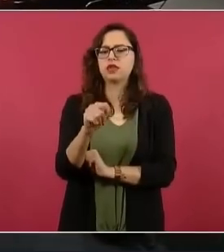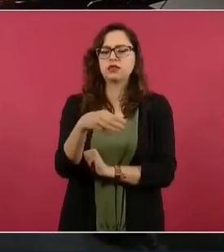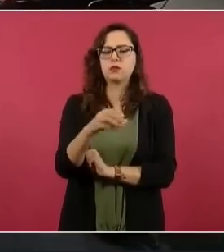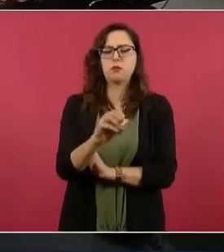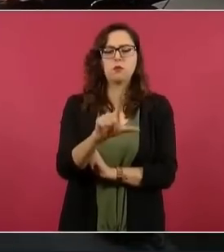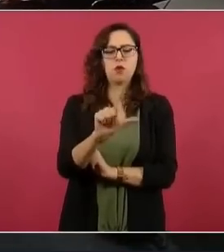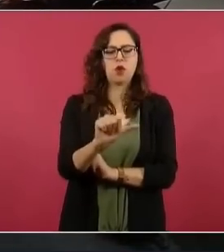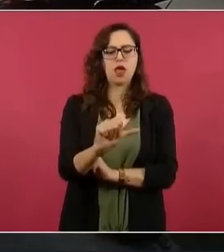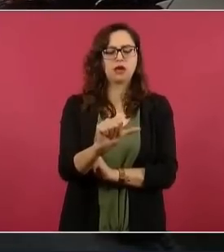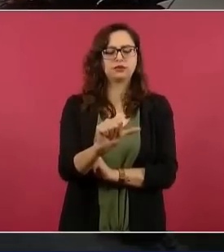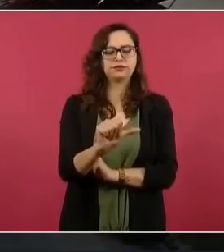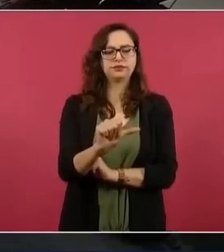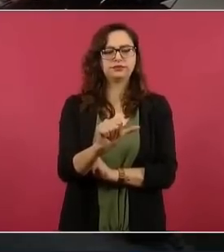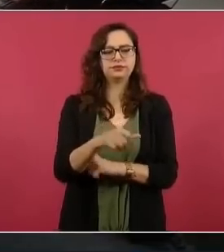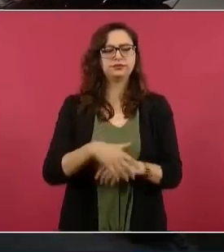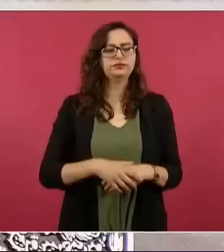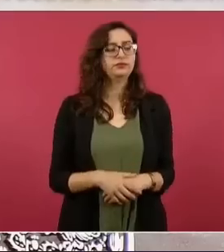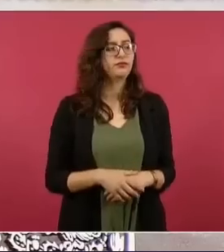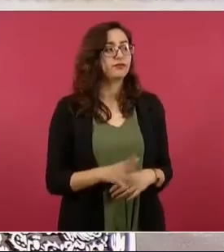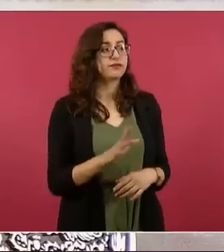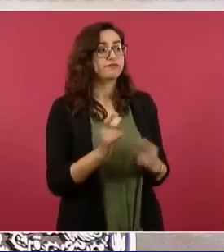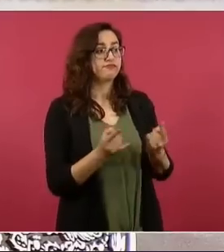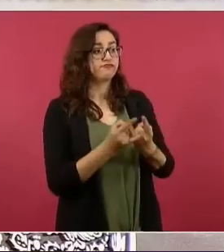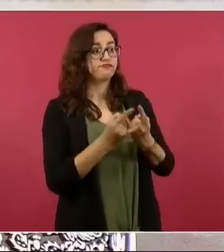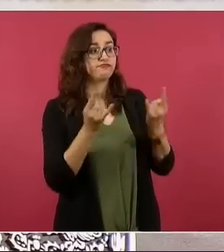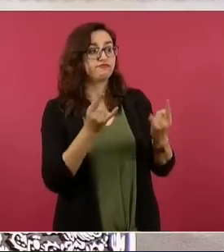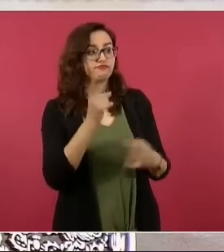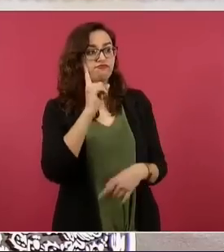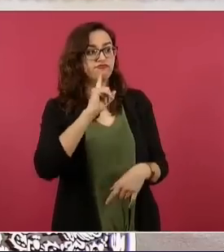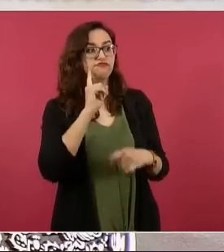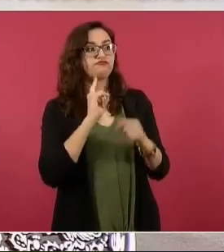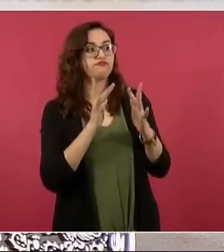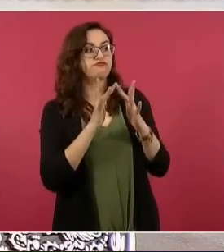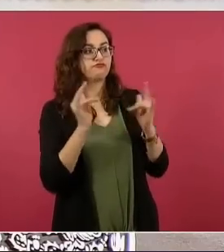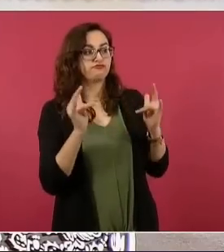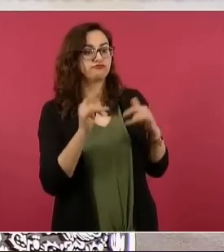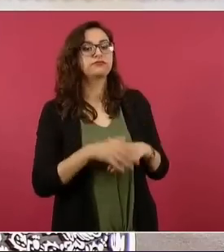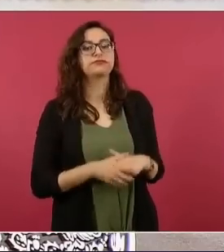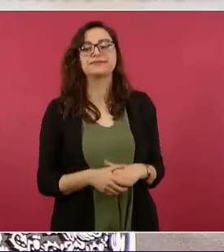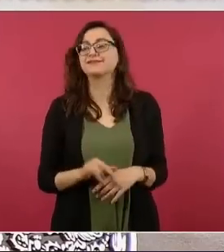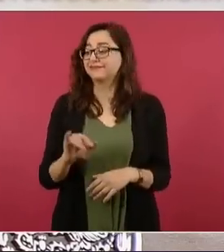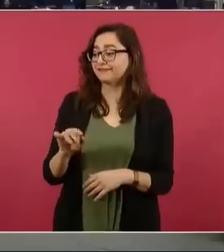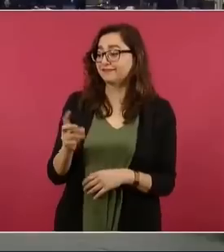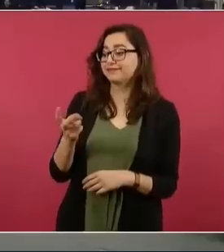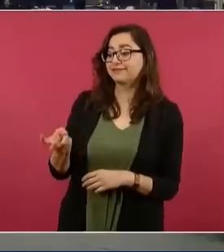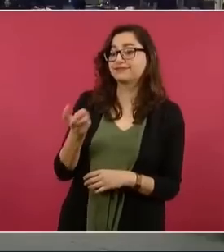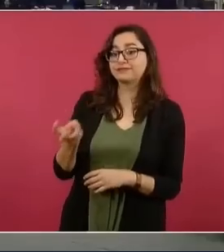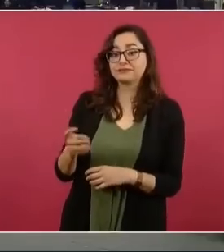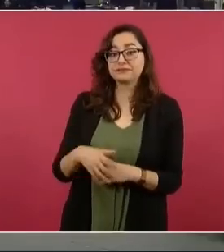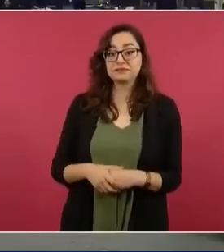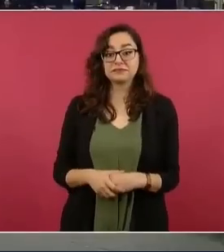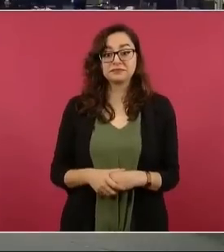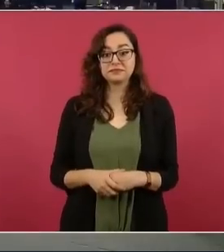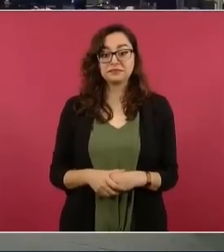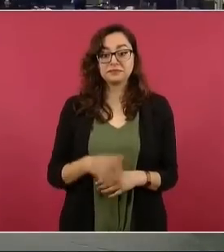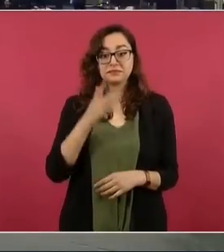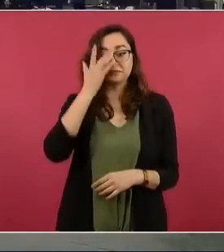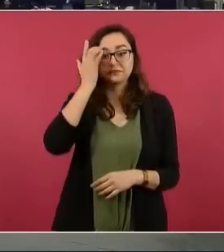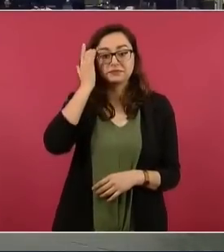lo de Sobre el caso Cassés Vallarta. sí, sí, pero pues no es nada